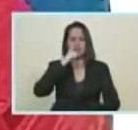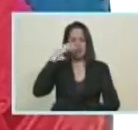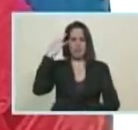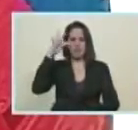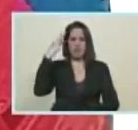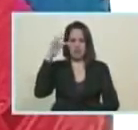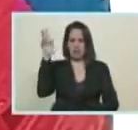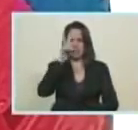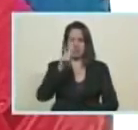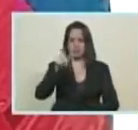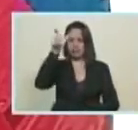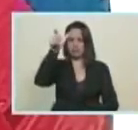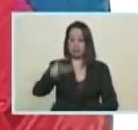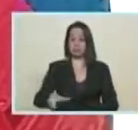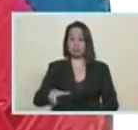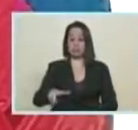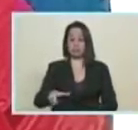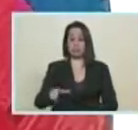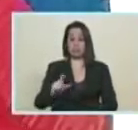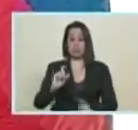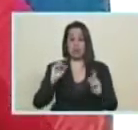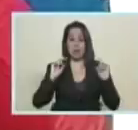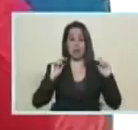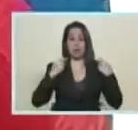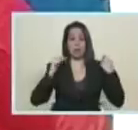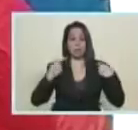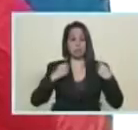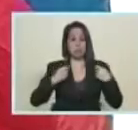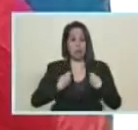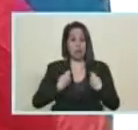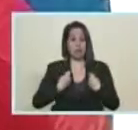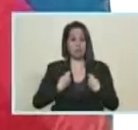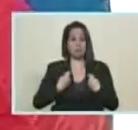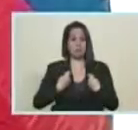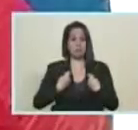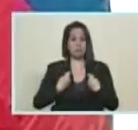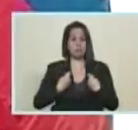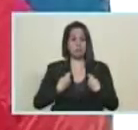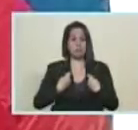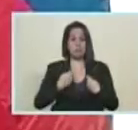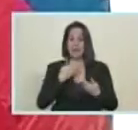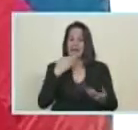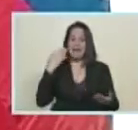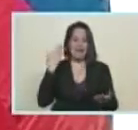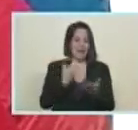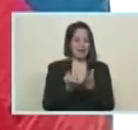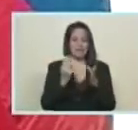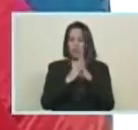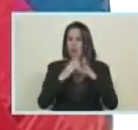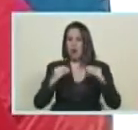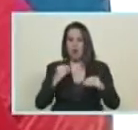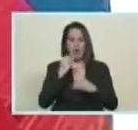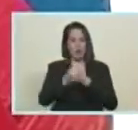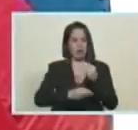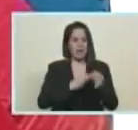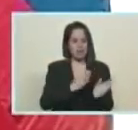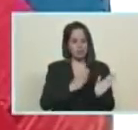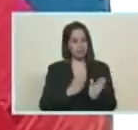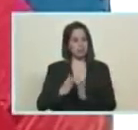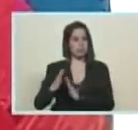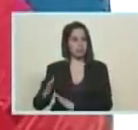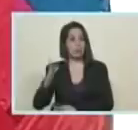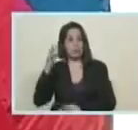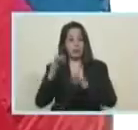de Venezuela, Tarek William Saab. Le agradezco todo lo que ha hecho por poner en orden y hacer